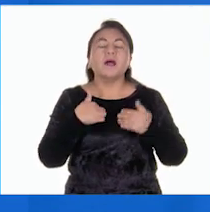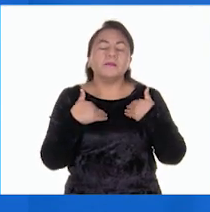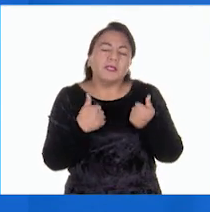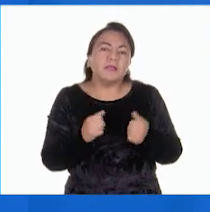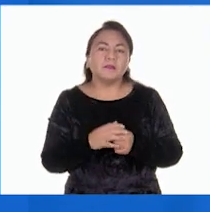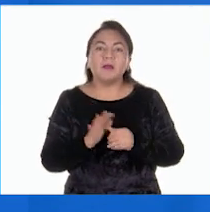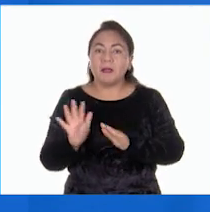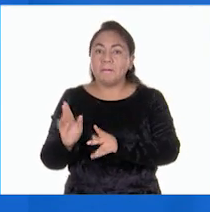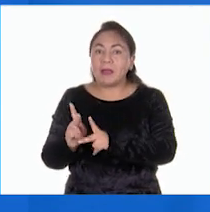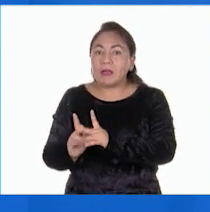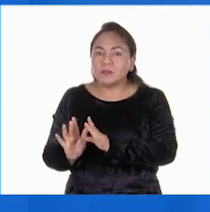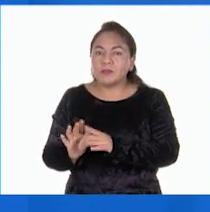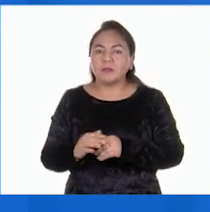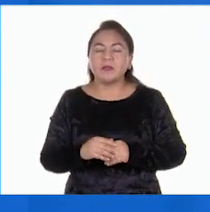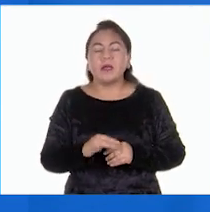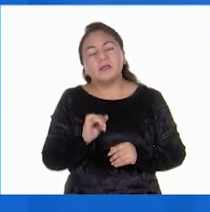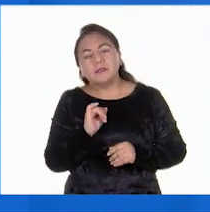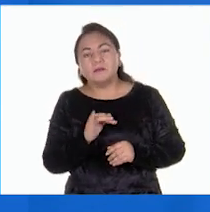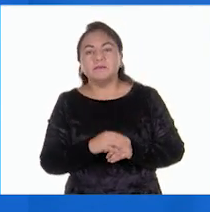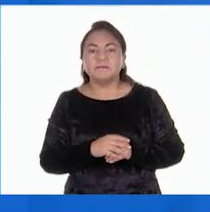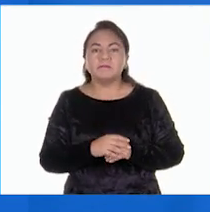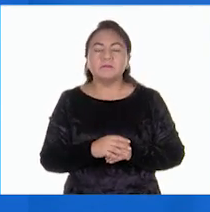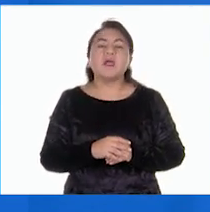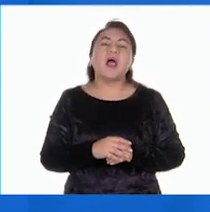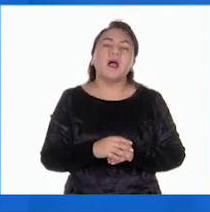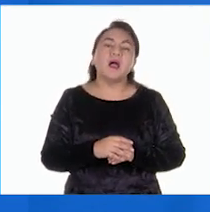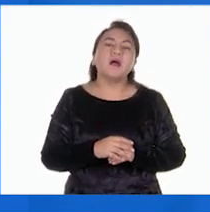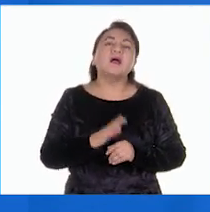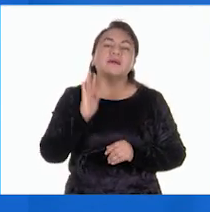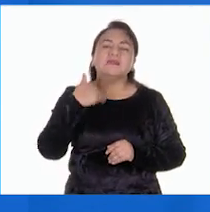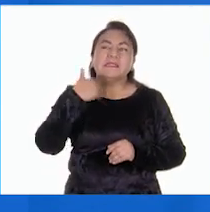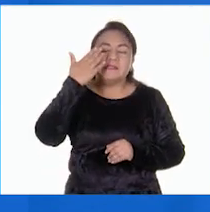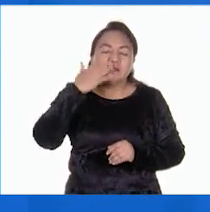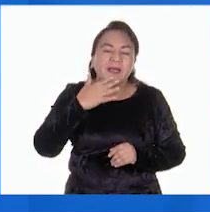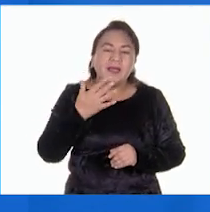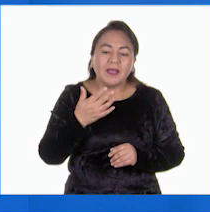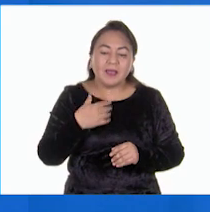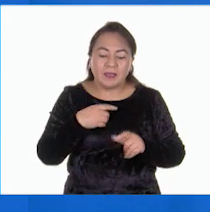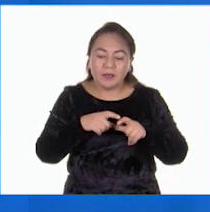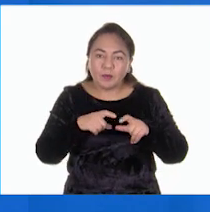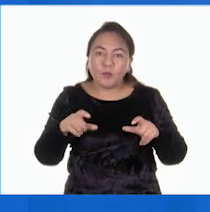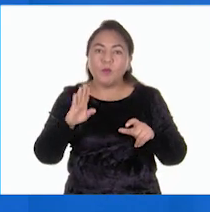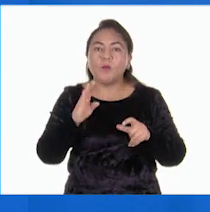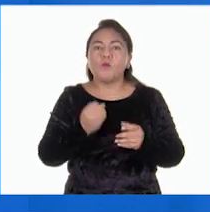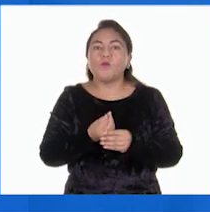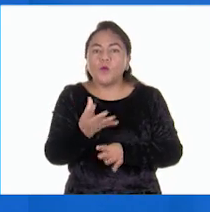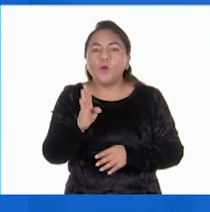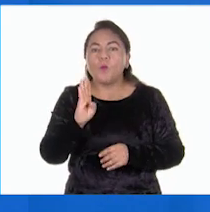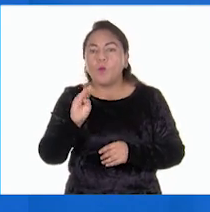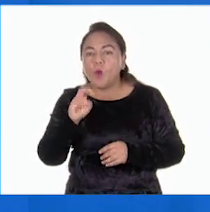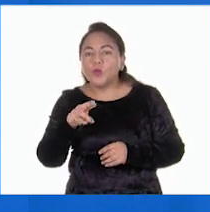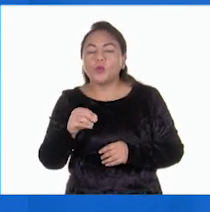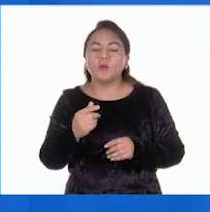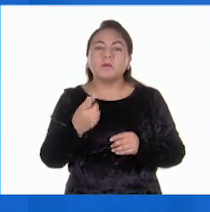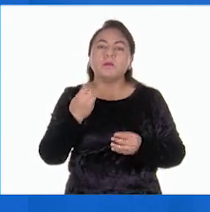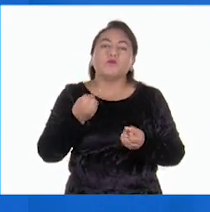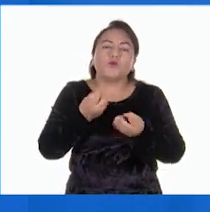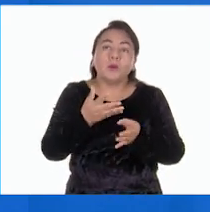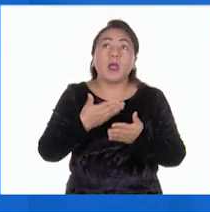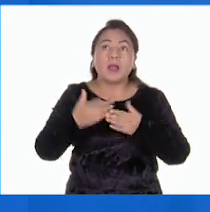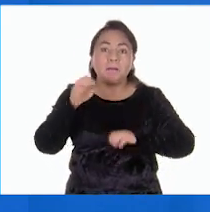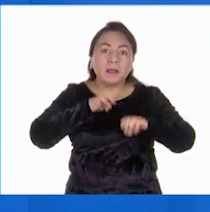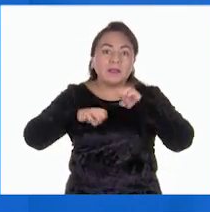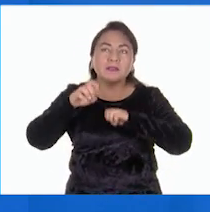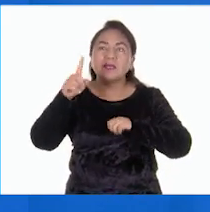Claro. Pausa. Sé que los bonos y las comisiones por ventas son solo un incentivo y que ahora la empresa